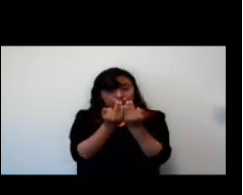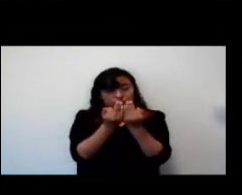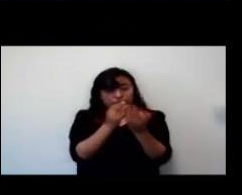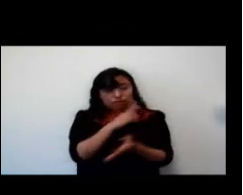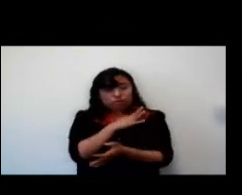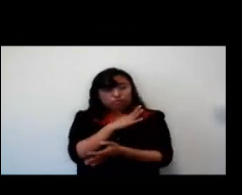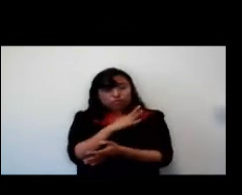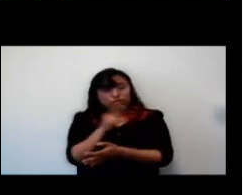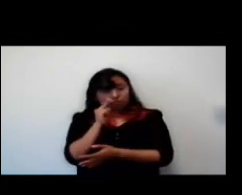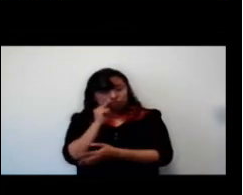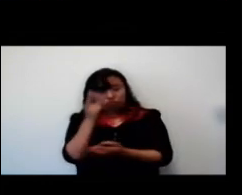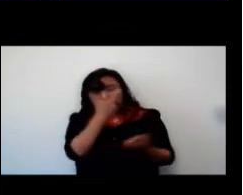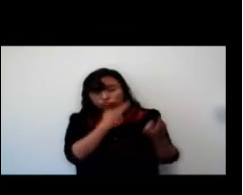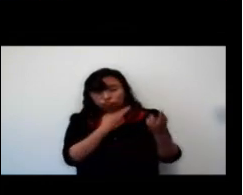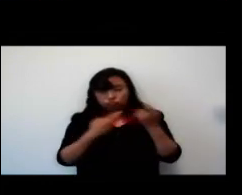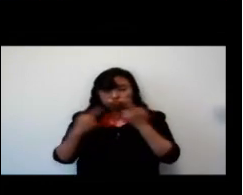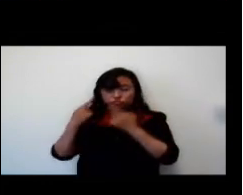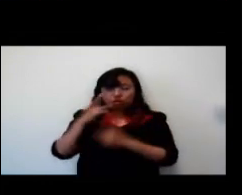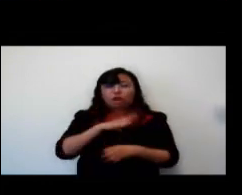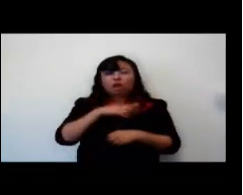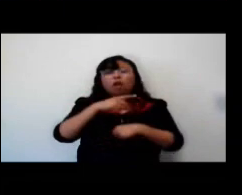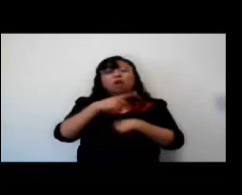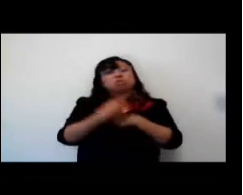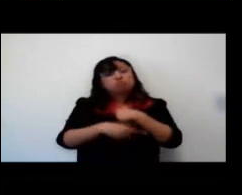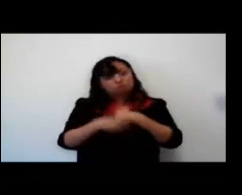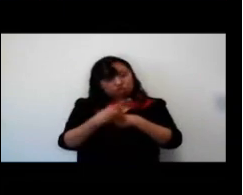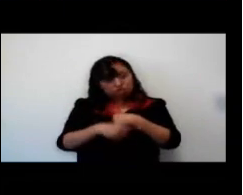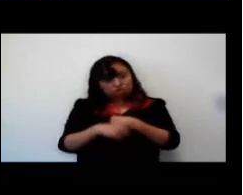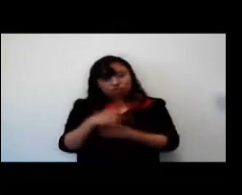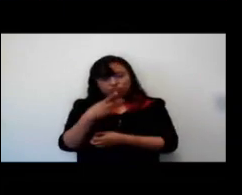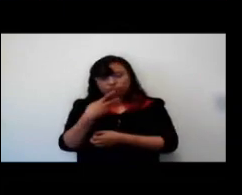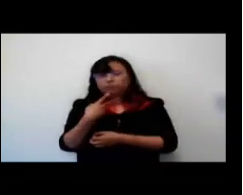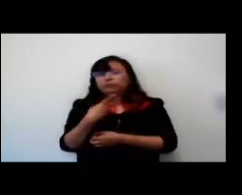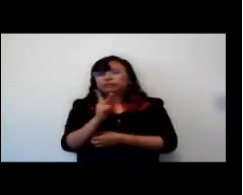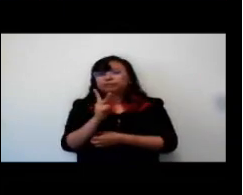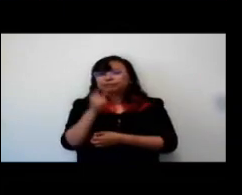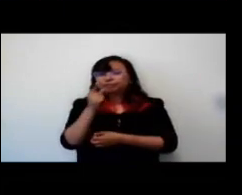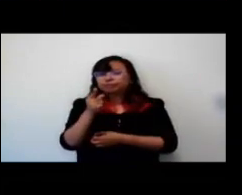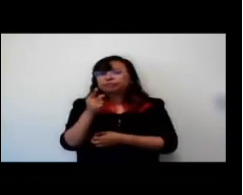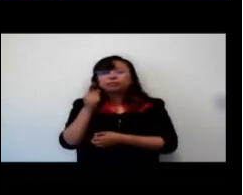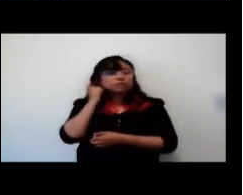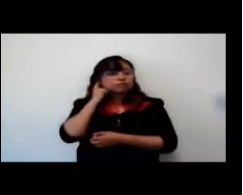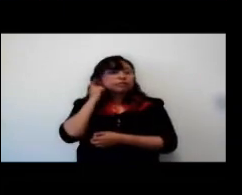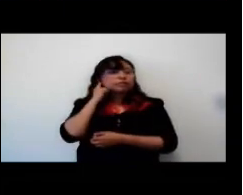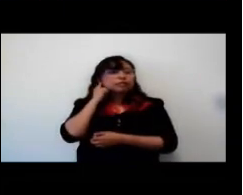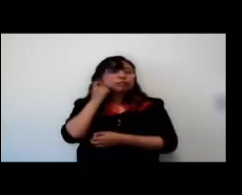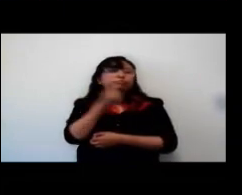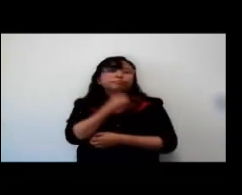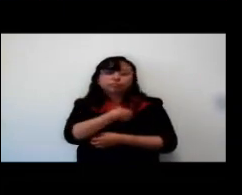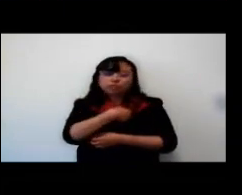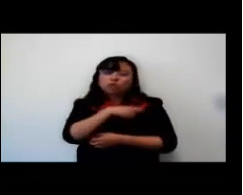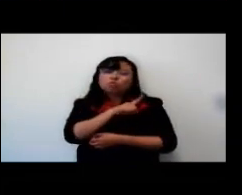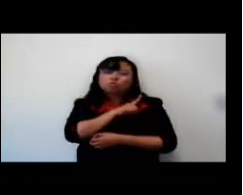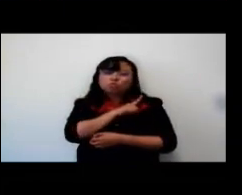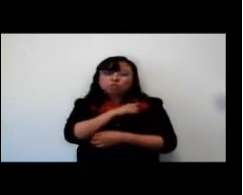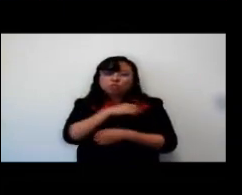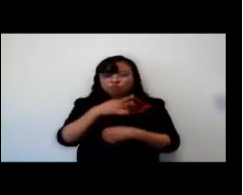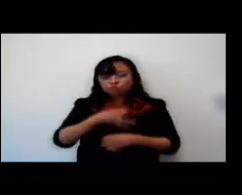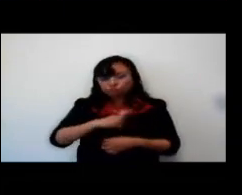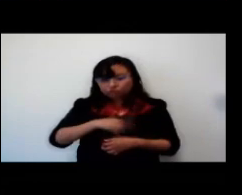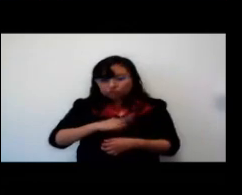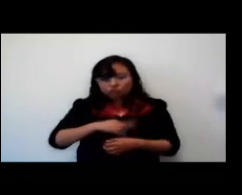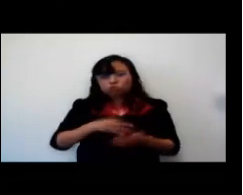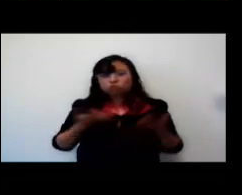y explorando puede haber algún daño. Pero al final del día son oídos que son sanos, no tienen infecciones, son